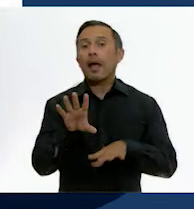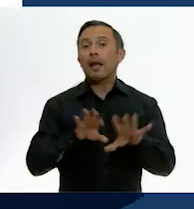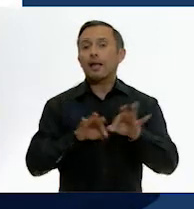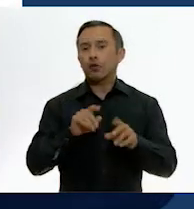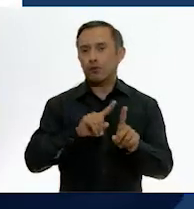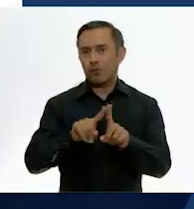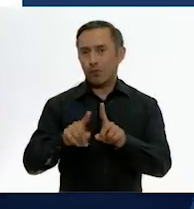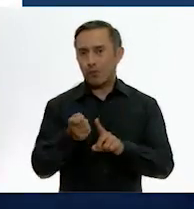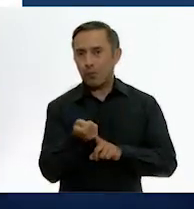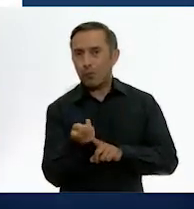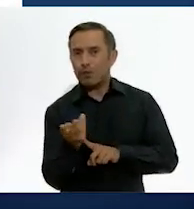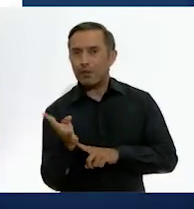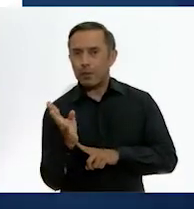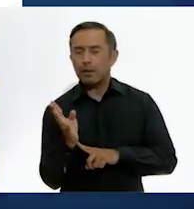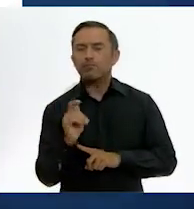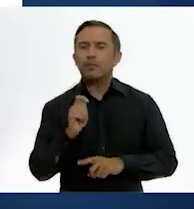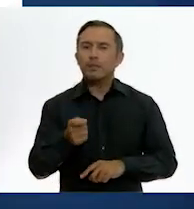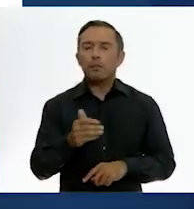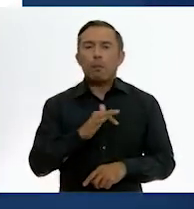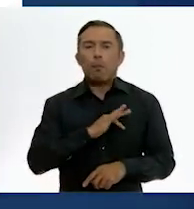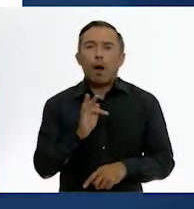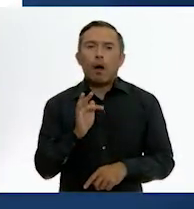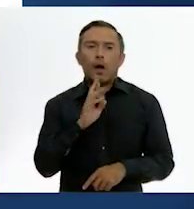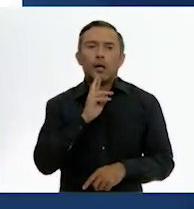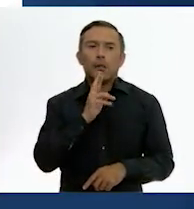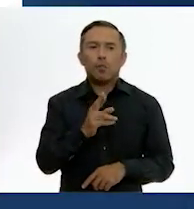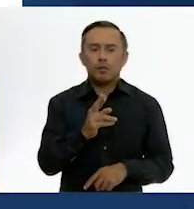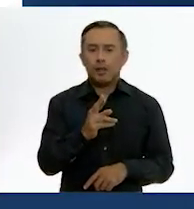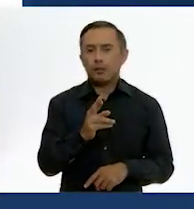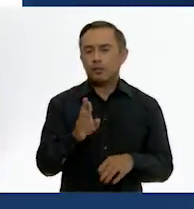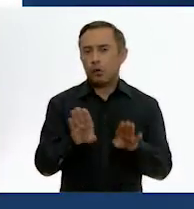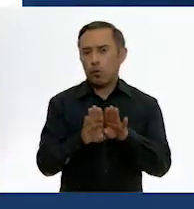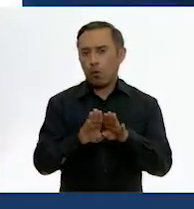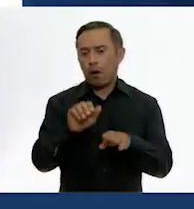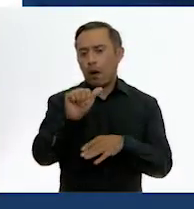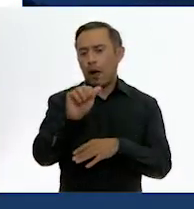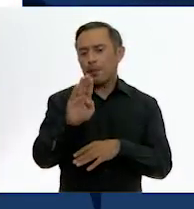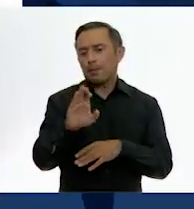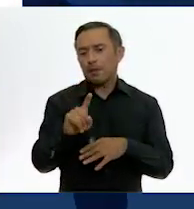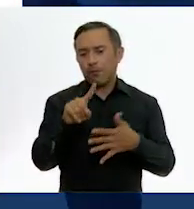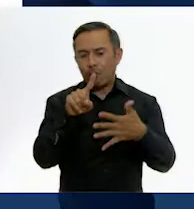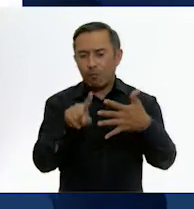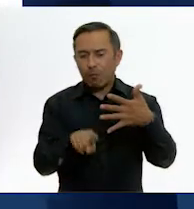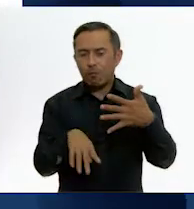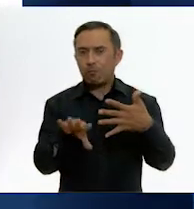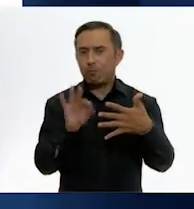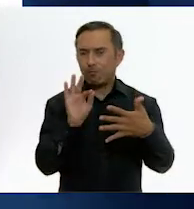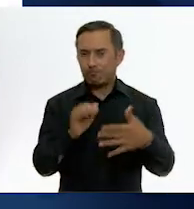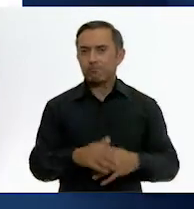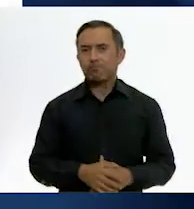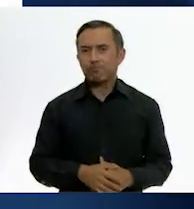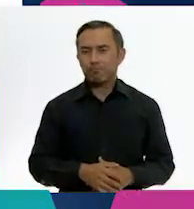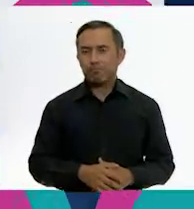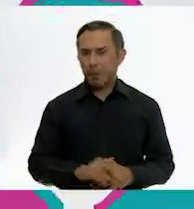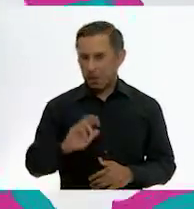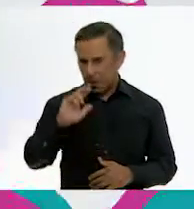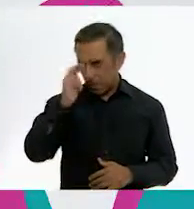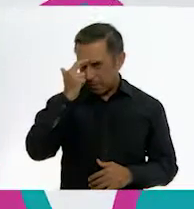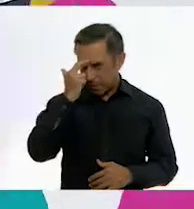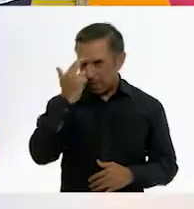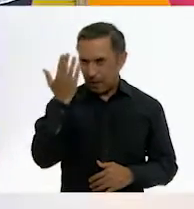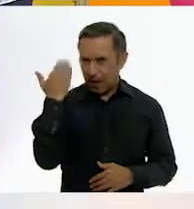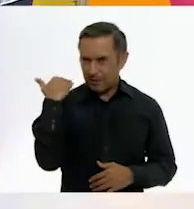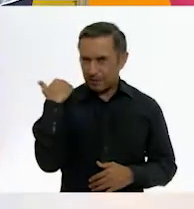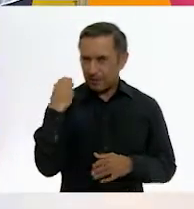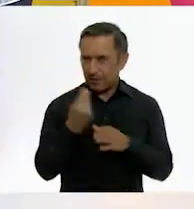son aquellas en las que tenemos para contestar incisos con opciones recuerdas maría que la clase pasada